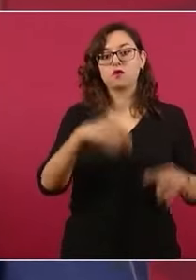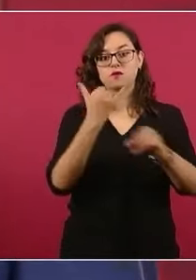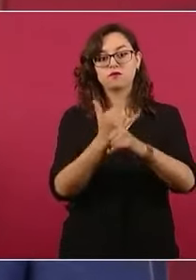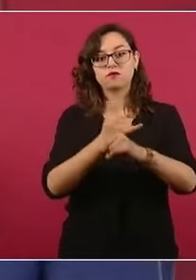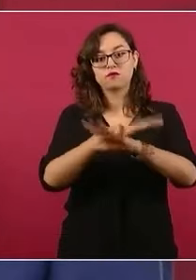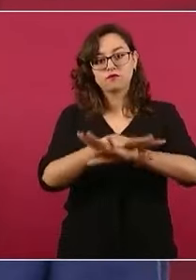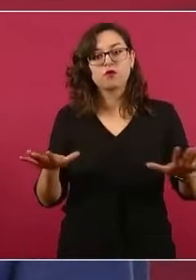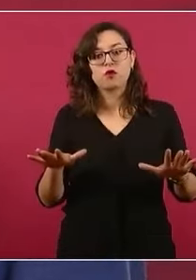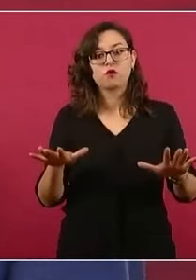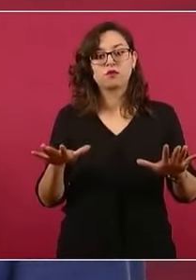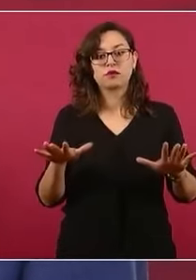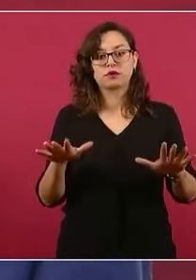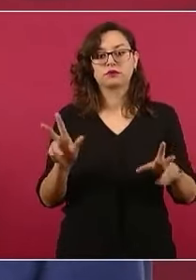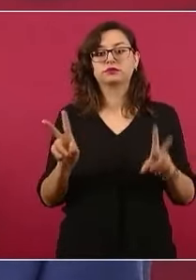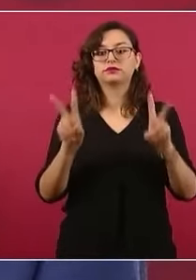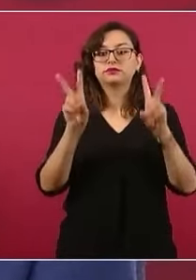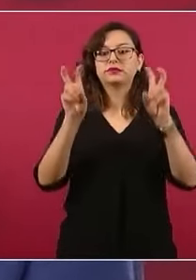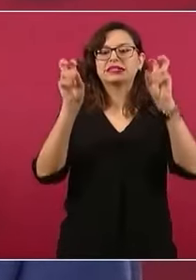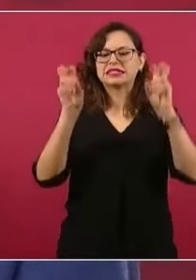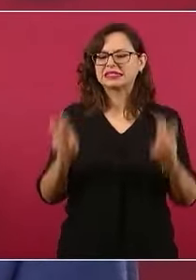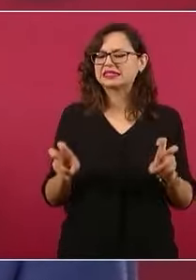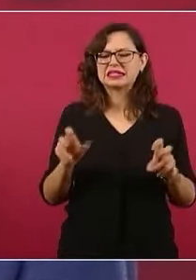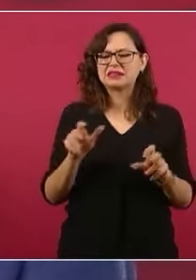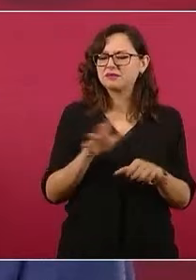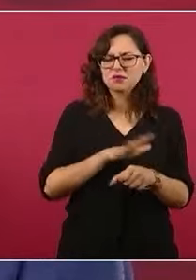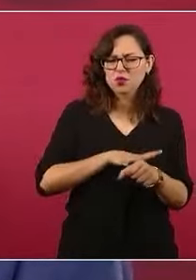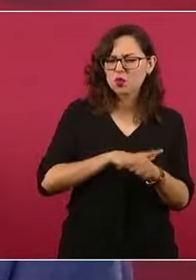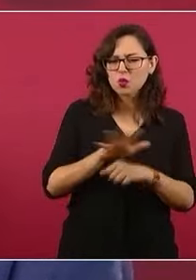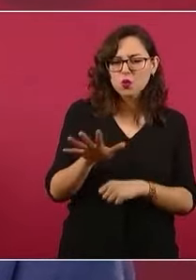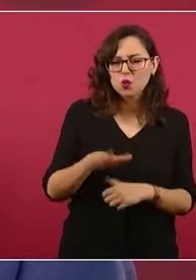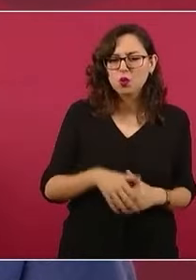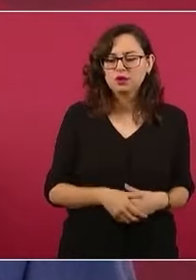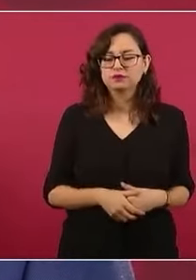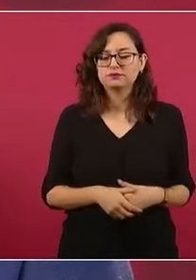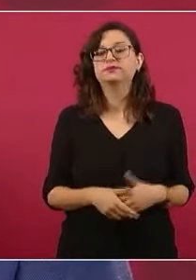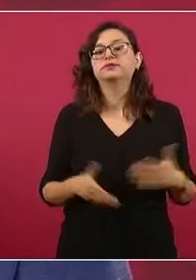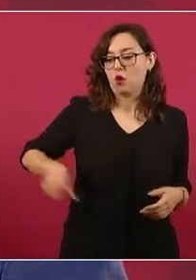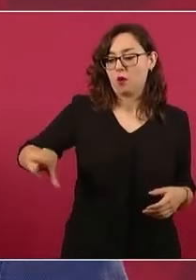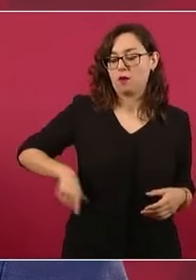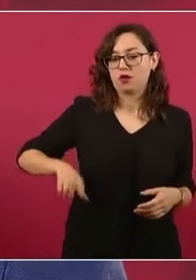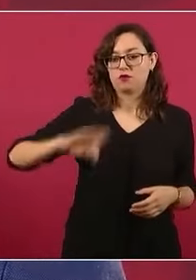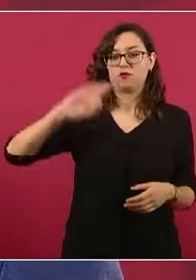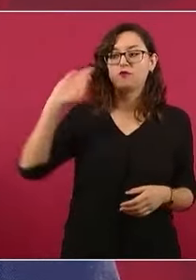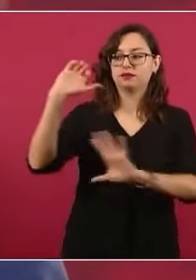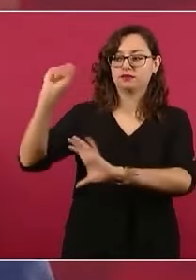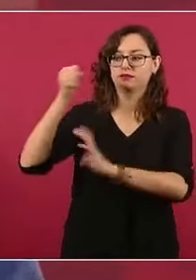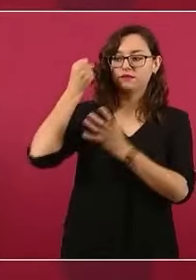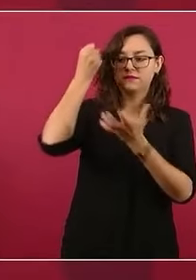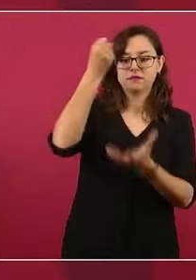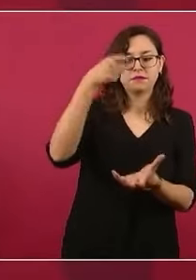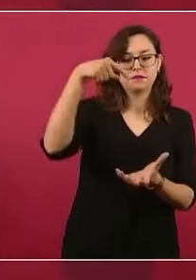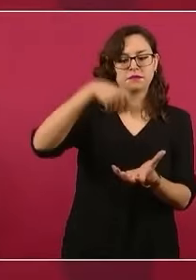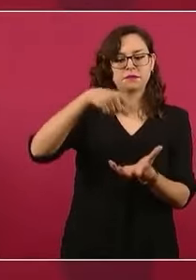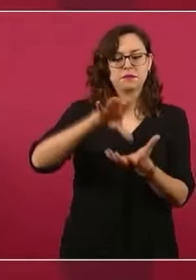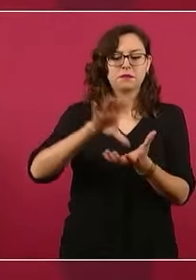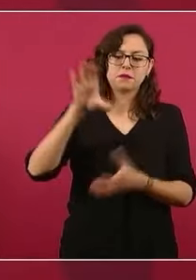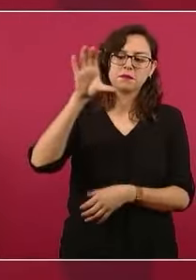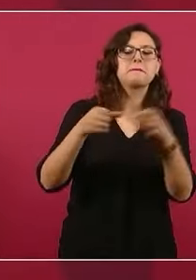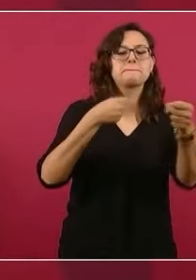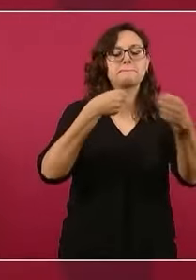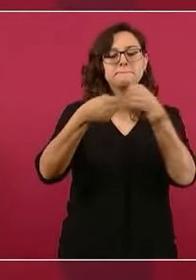destinar una cantidad de la partida de publicidad del gobierno para apoyar a